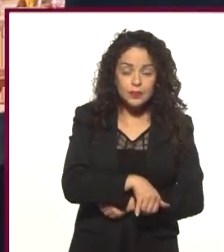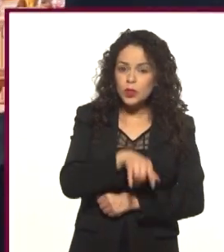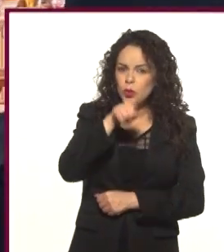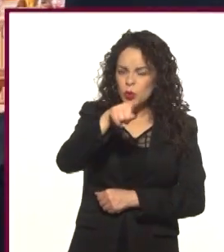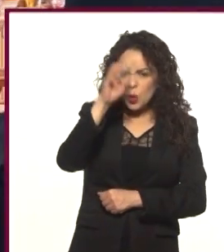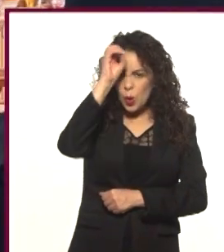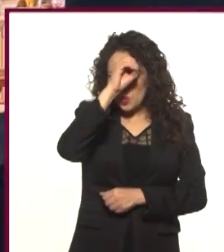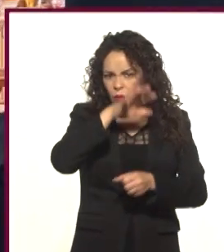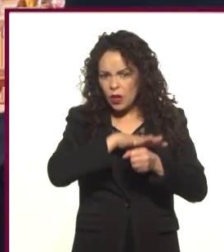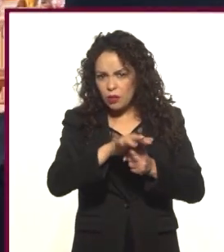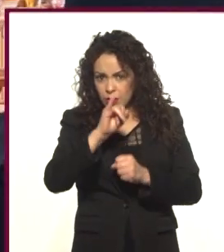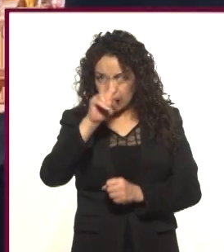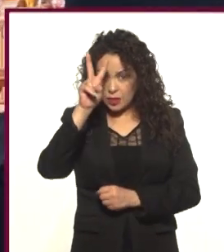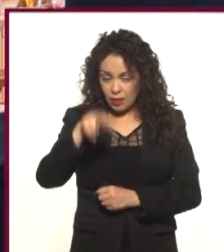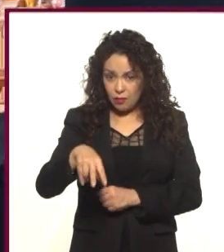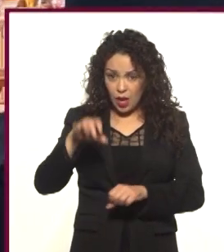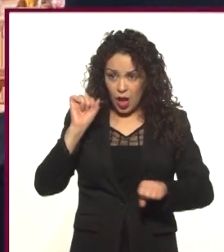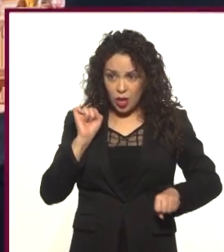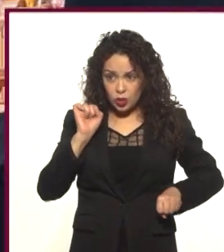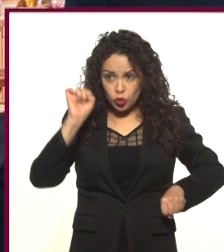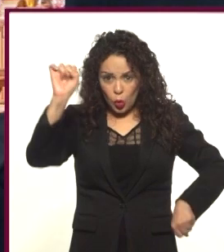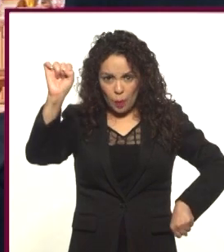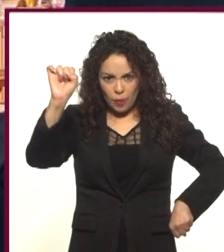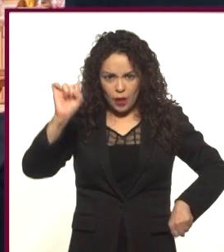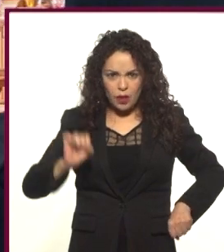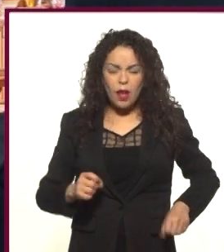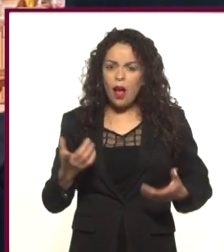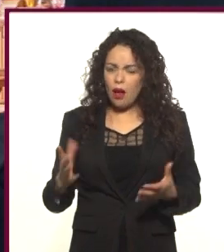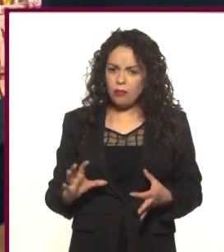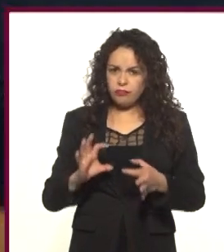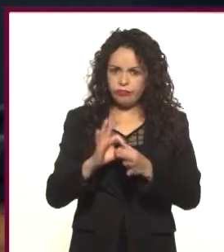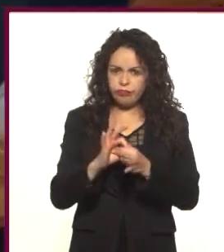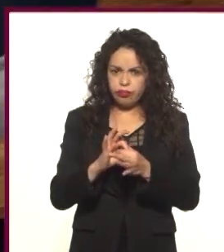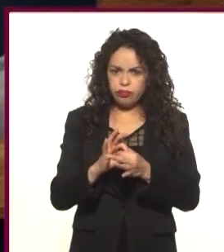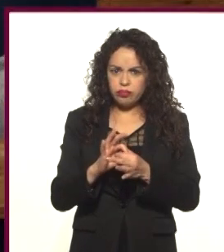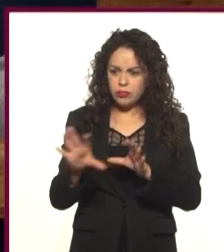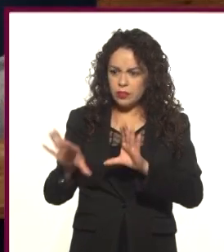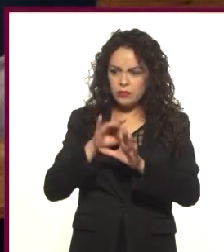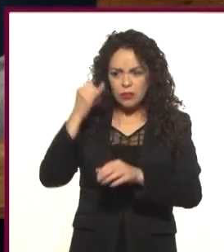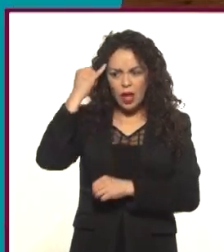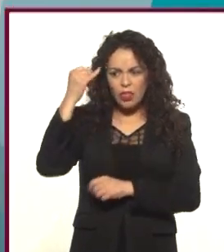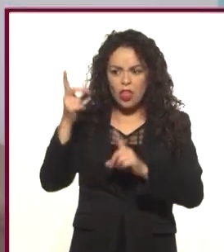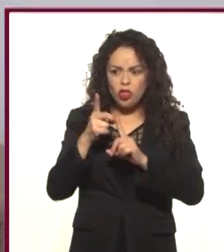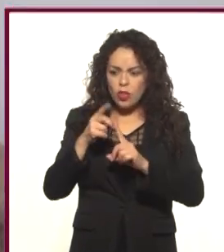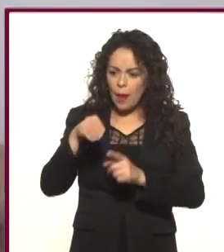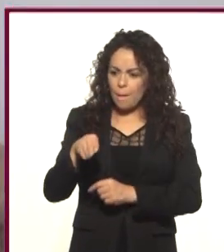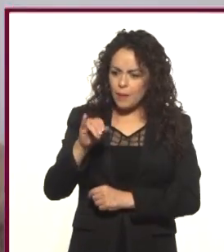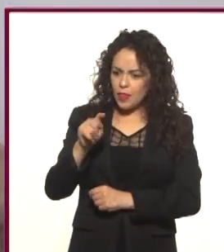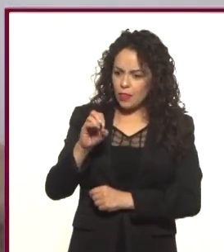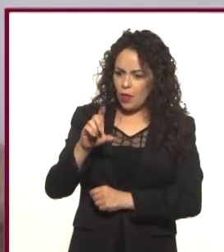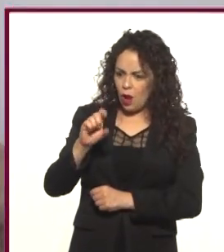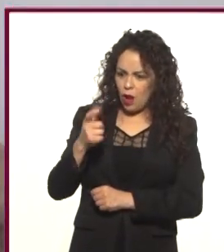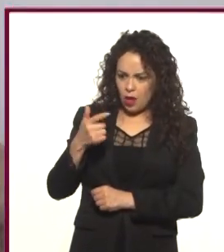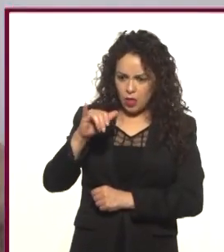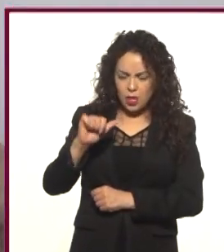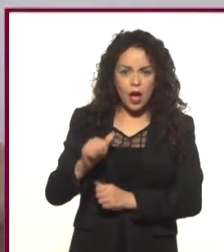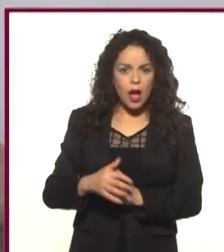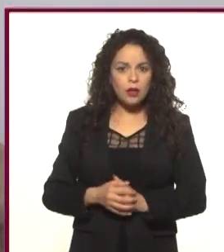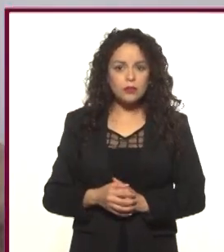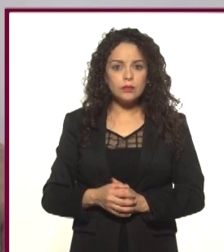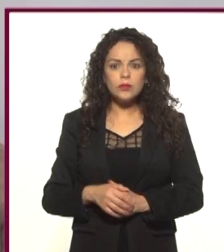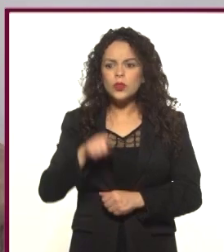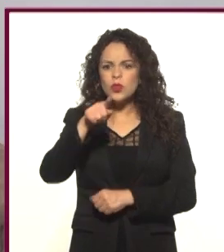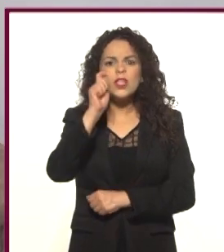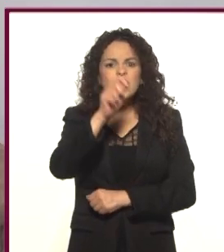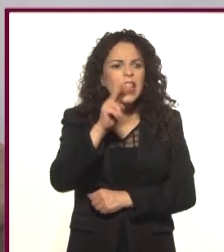qué opinan? ¿Será cierto que los superhéroes están inspirados en la mitología? ¿Qué estás viendo?